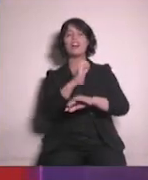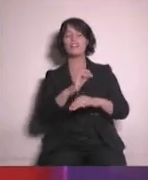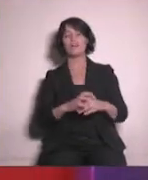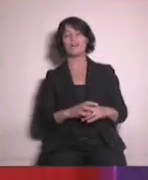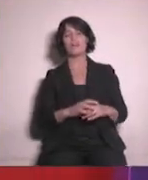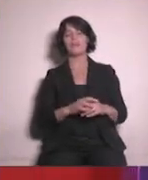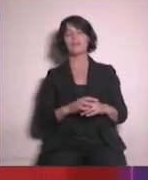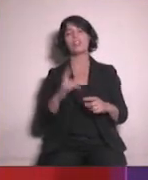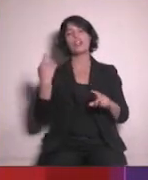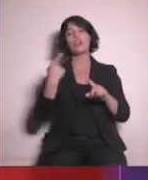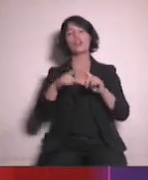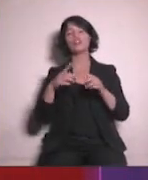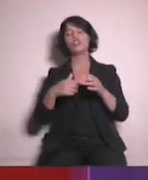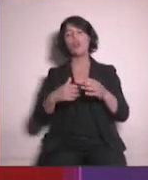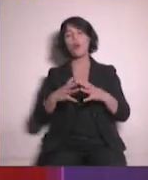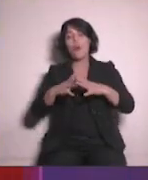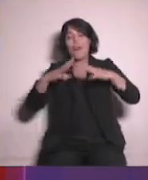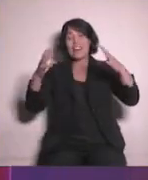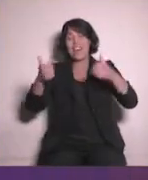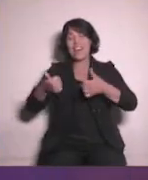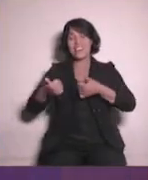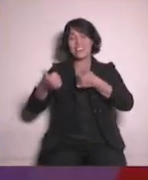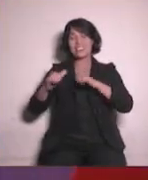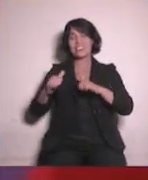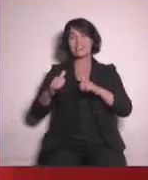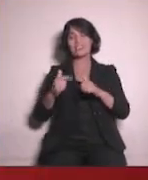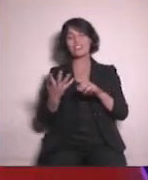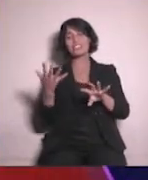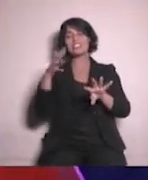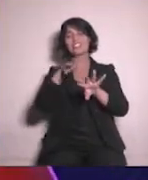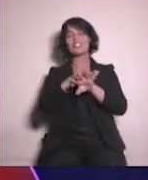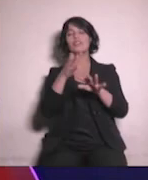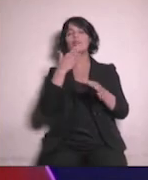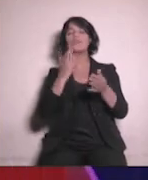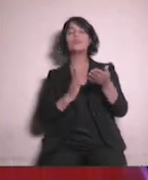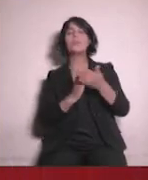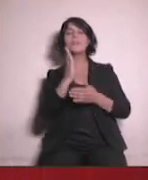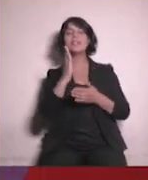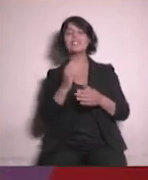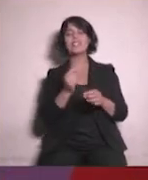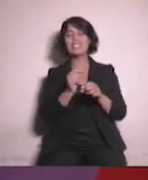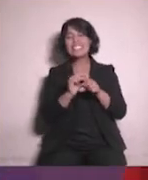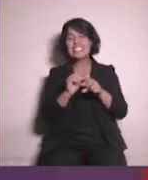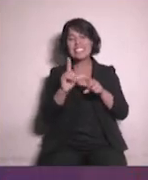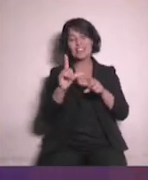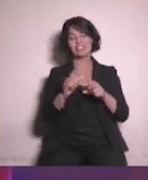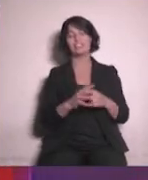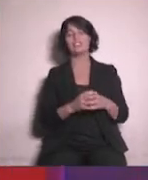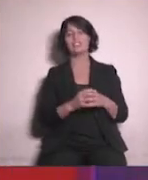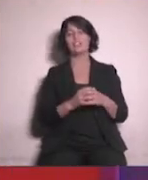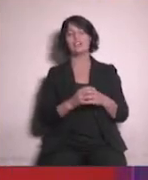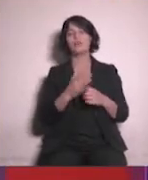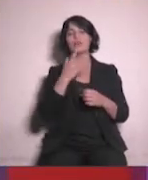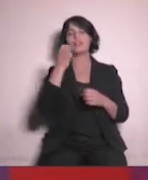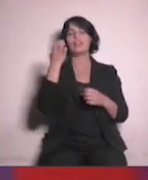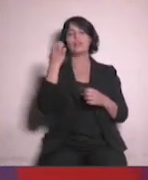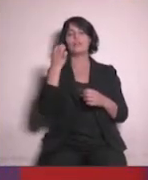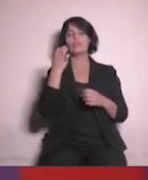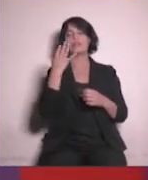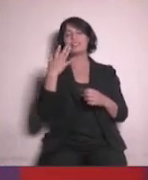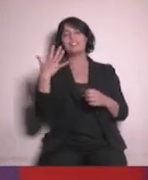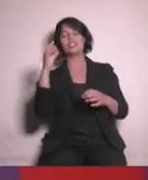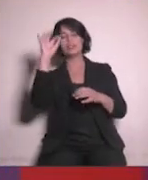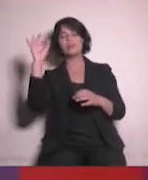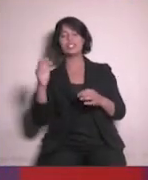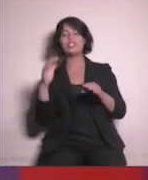Y el otro gran desafío es incorporarlos desde un principio, porque el 45% del